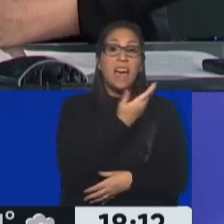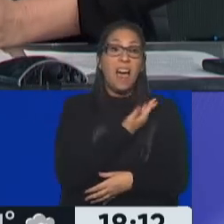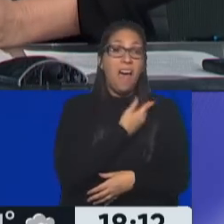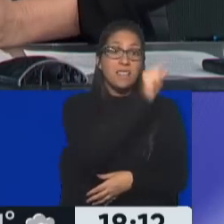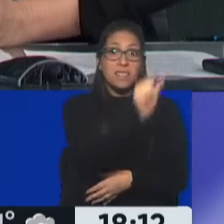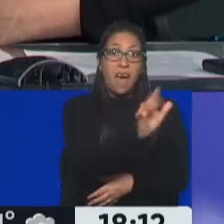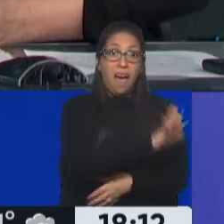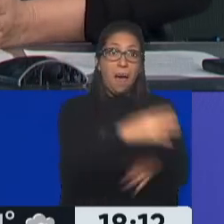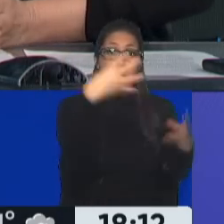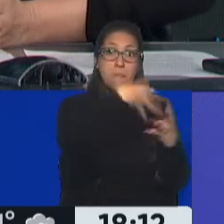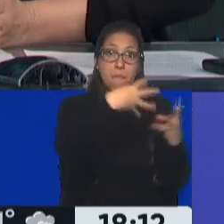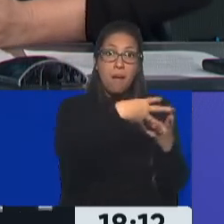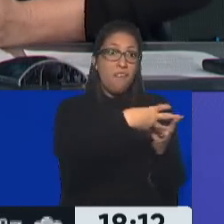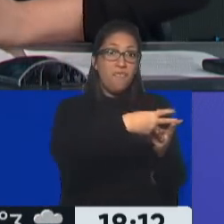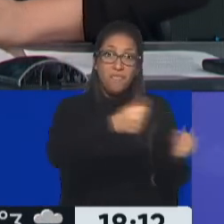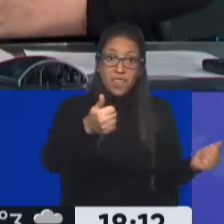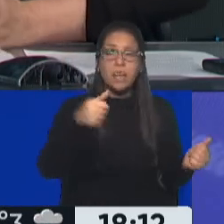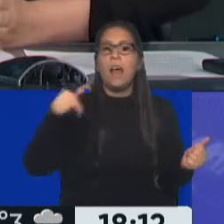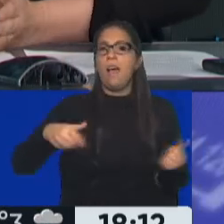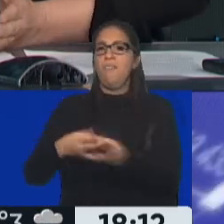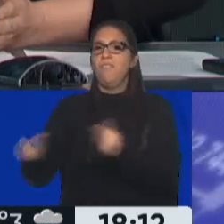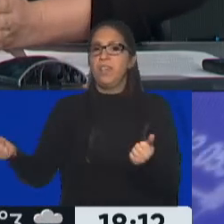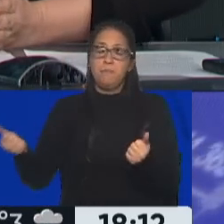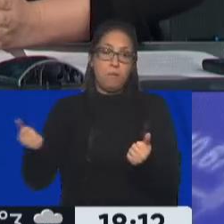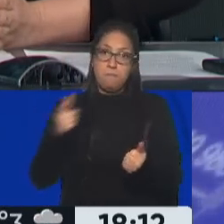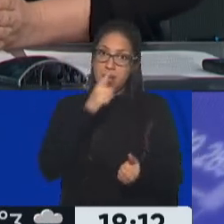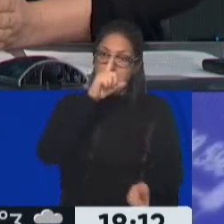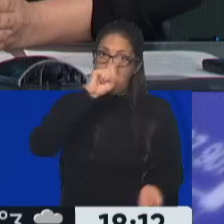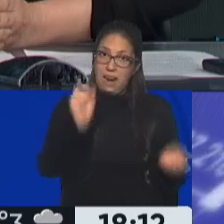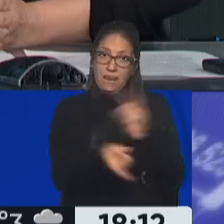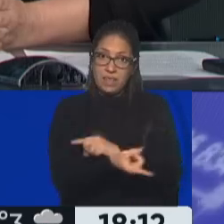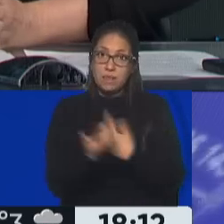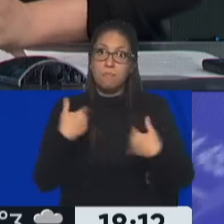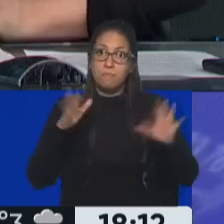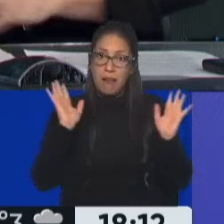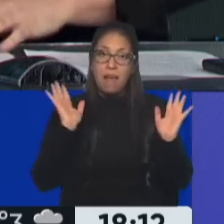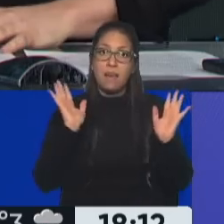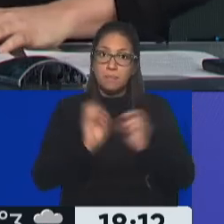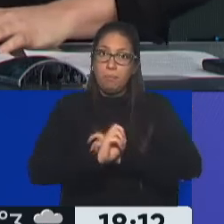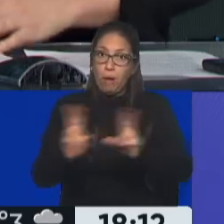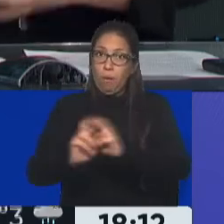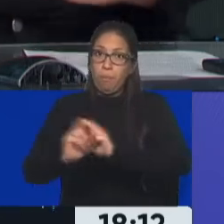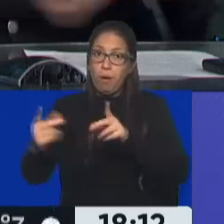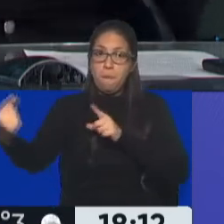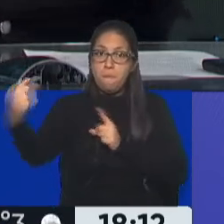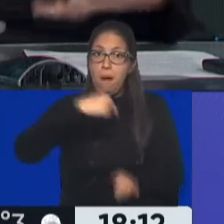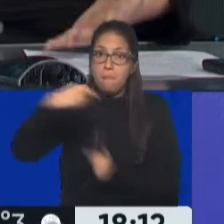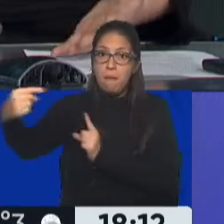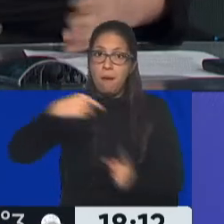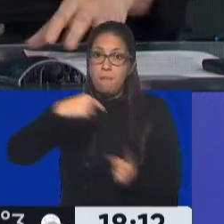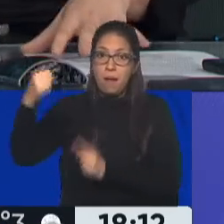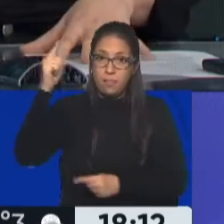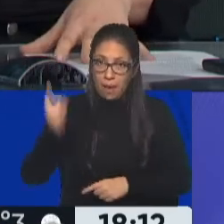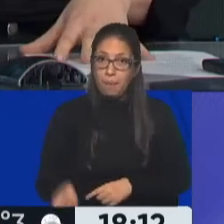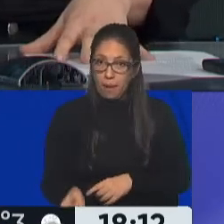se termina esto, pero lo cierto y lo que venimos contando, Pablo. Muy por el contrario. Muy por el contrario. Semana a semana lo que vemos es que continúa